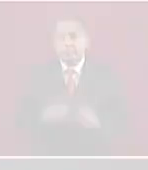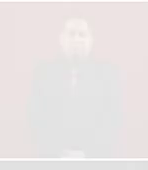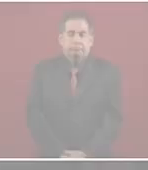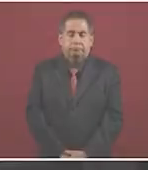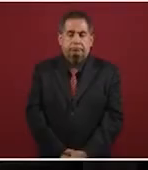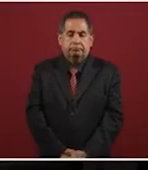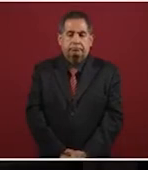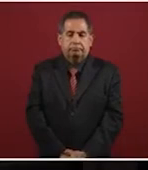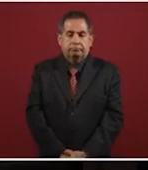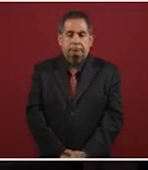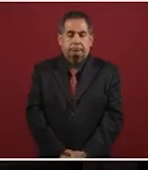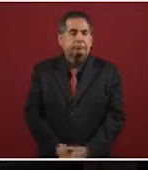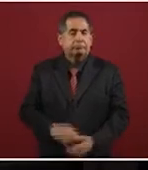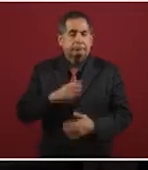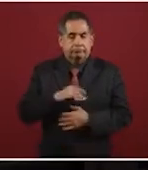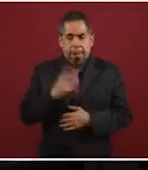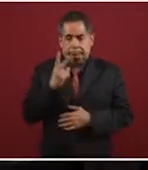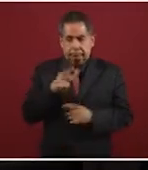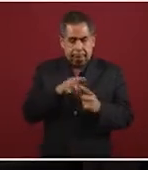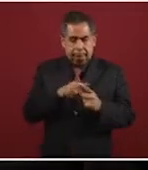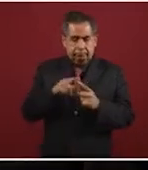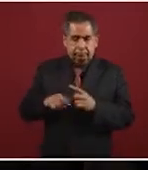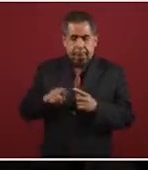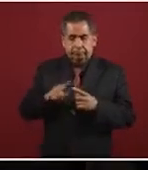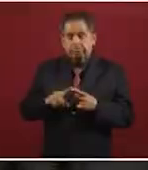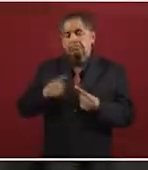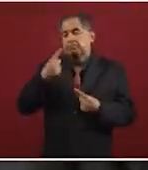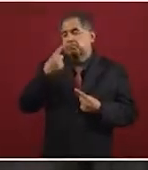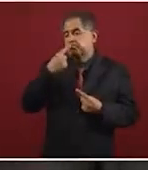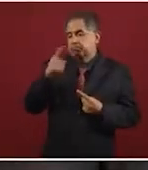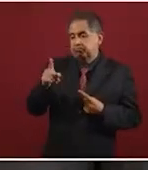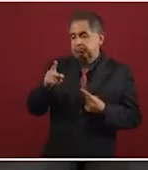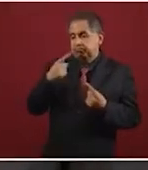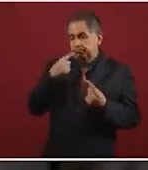hay dos denuncias